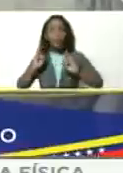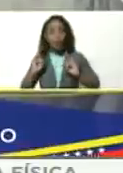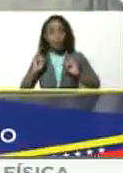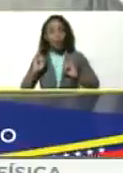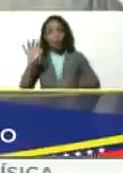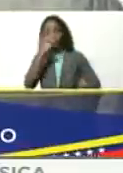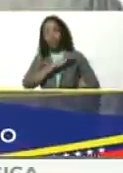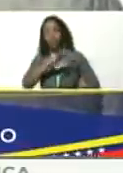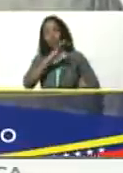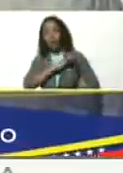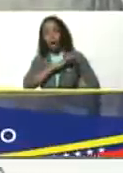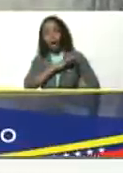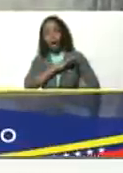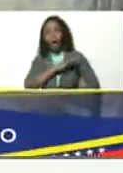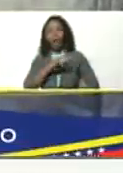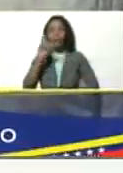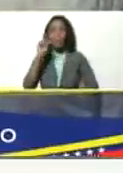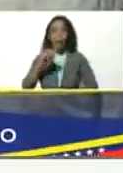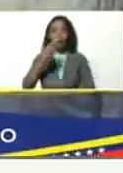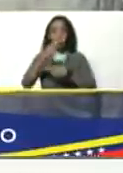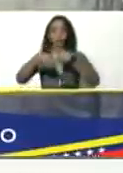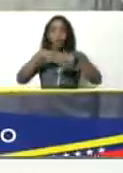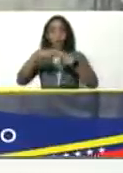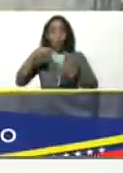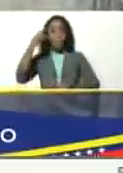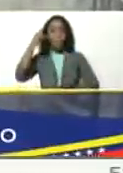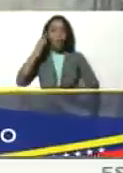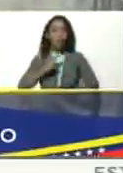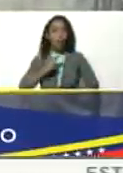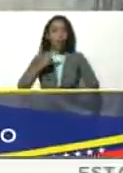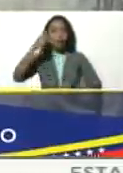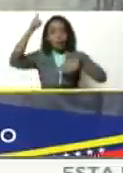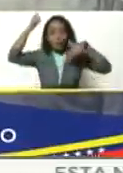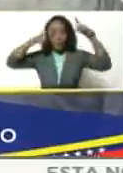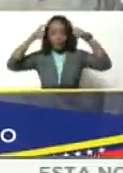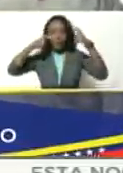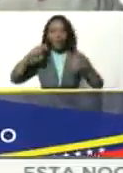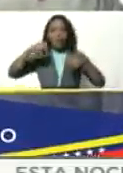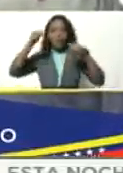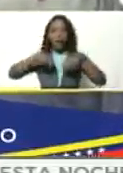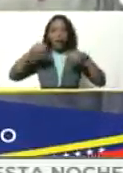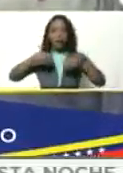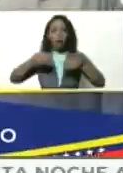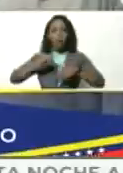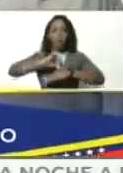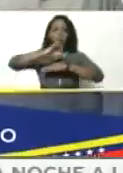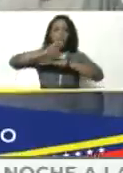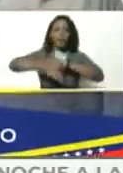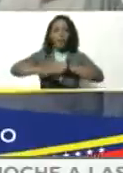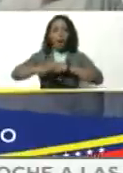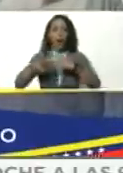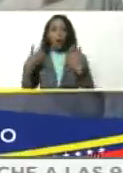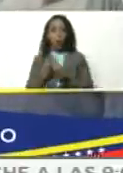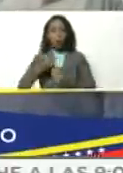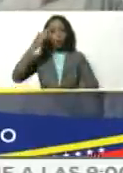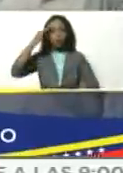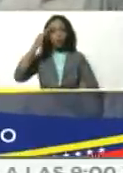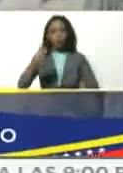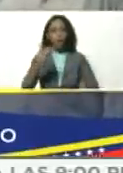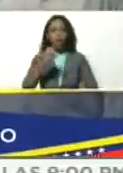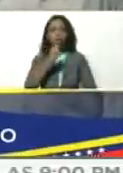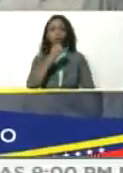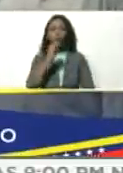la soberanía y con la revolución bolivariana y chavista. Desde el Delta nos acompaña el comandante de la